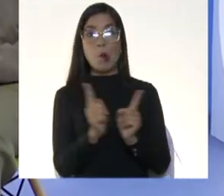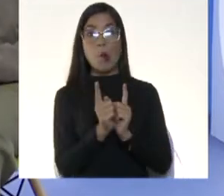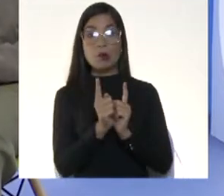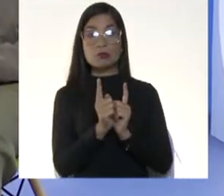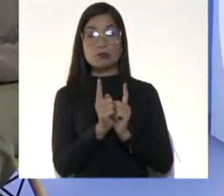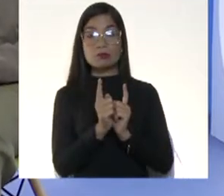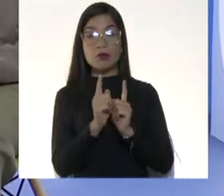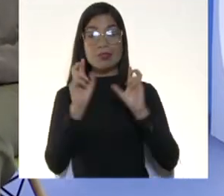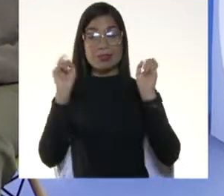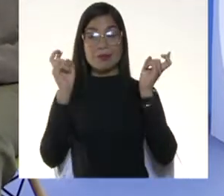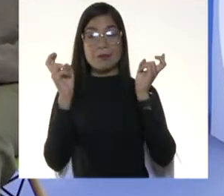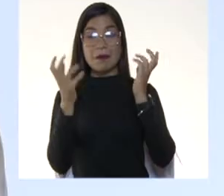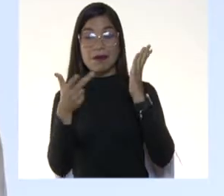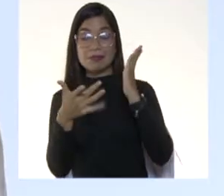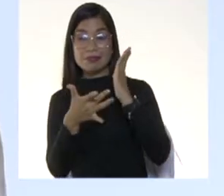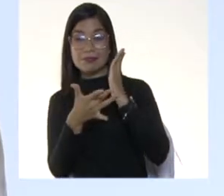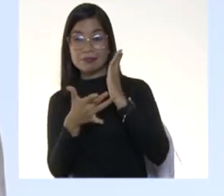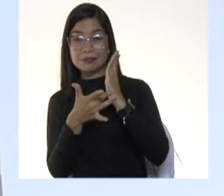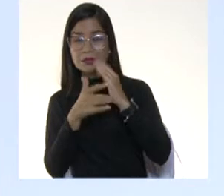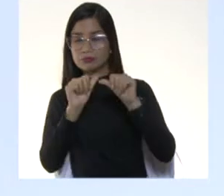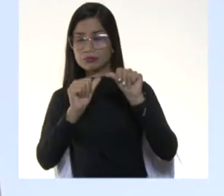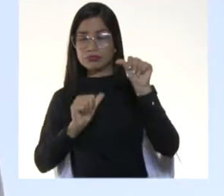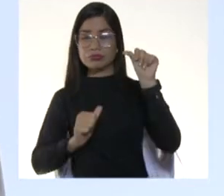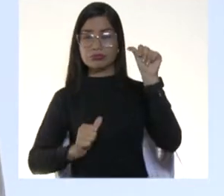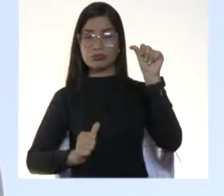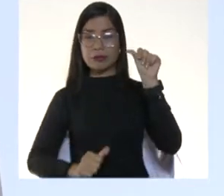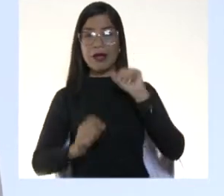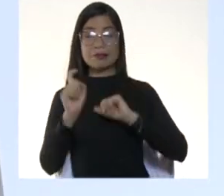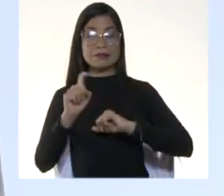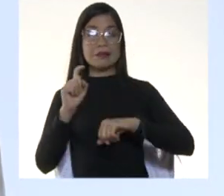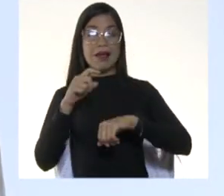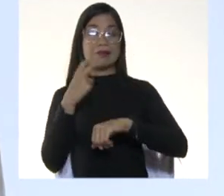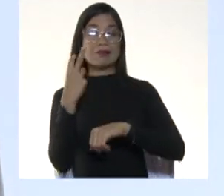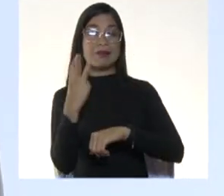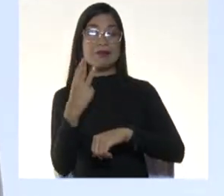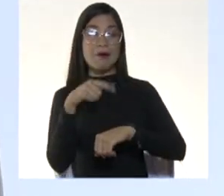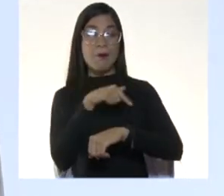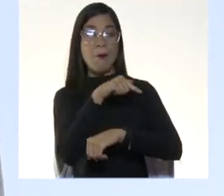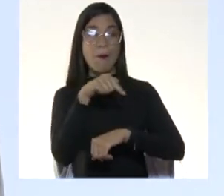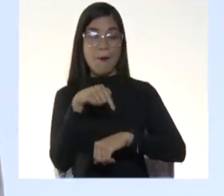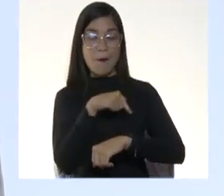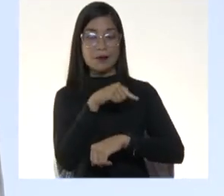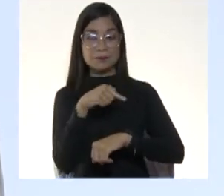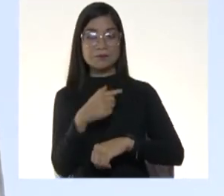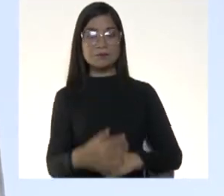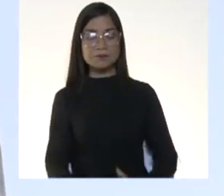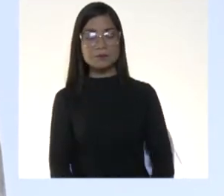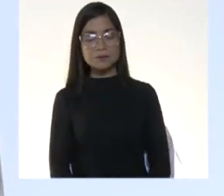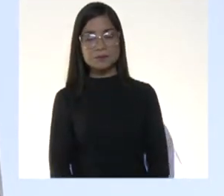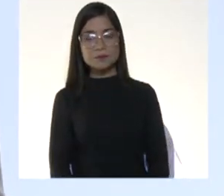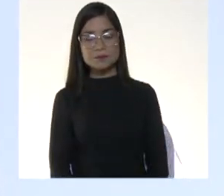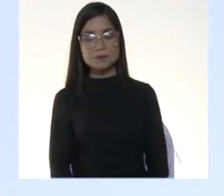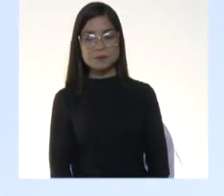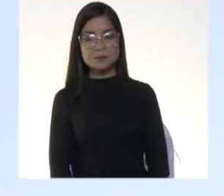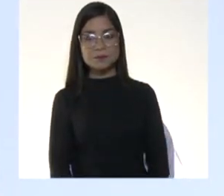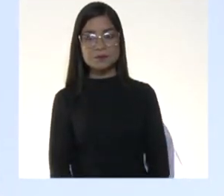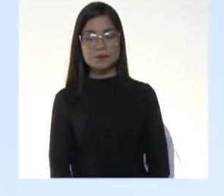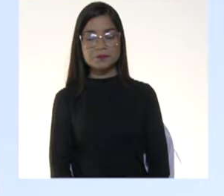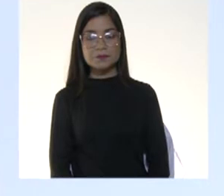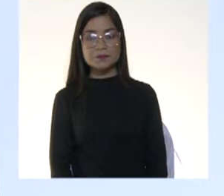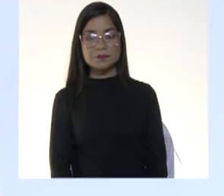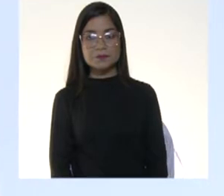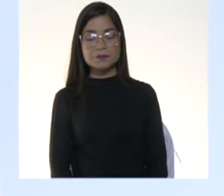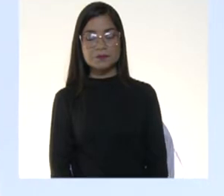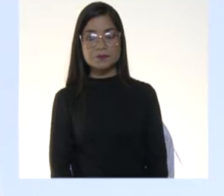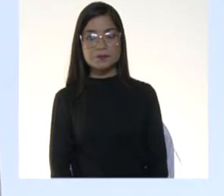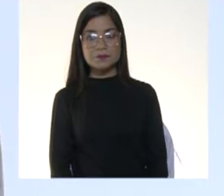el Viceministerio de Media, a través de la amiga Nancy Ortuño, mi viceministra, y a través de